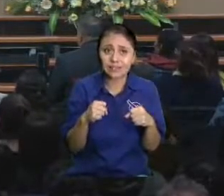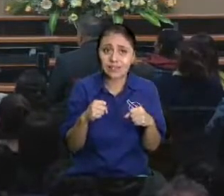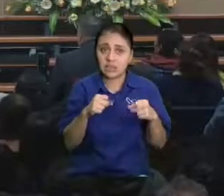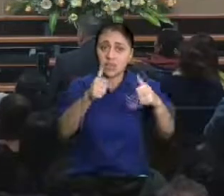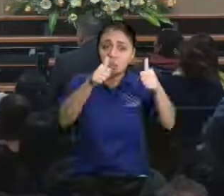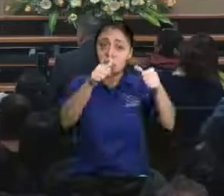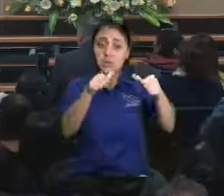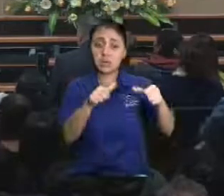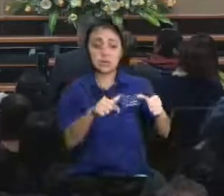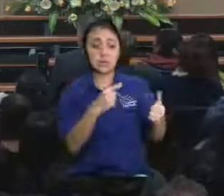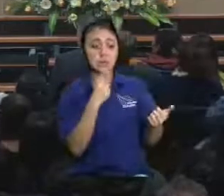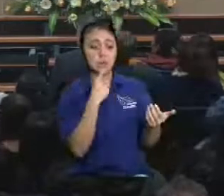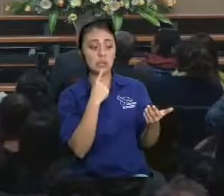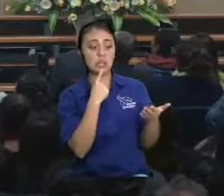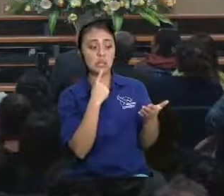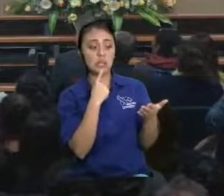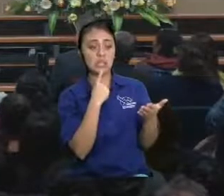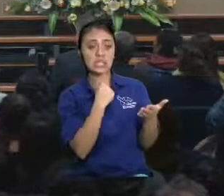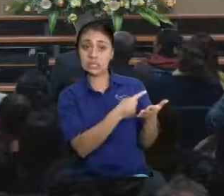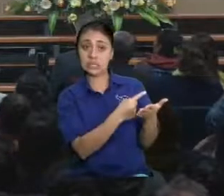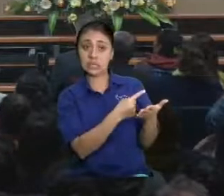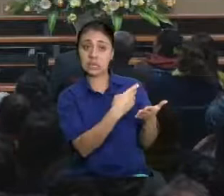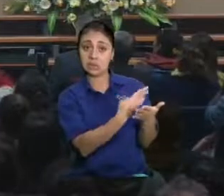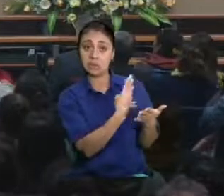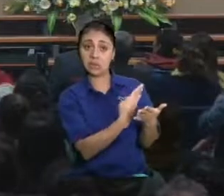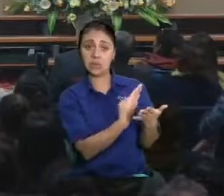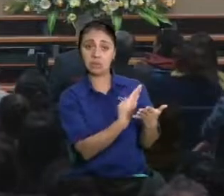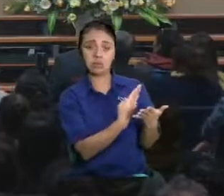no. Entonces, ¿qué es lo que tendría que discernir?